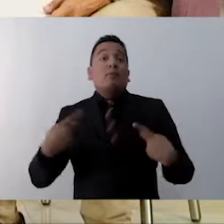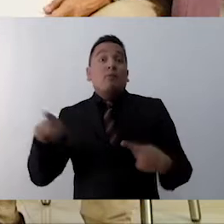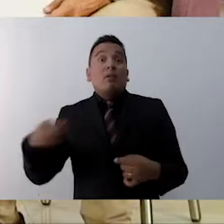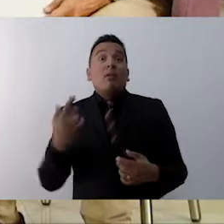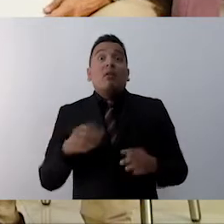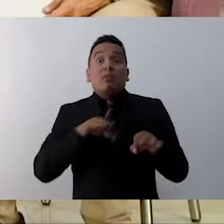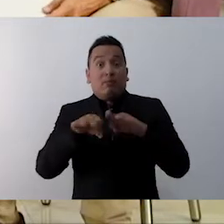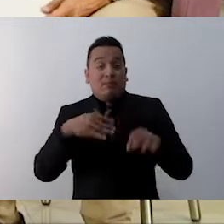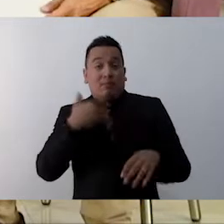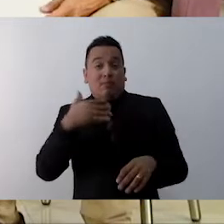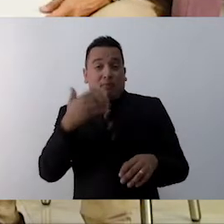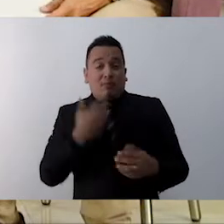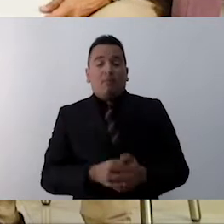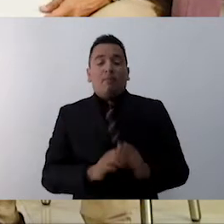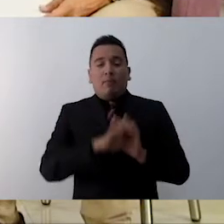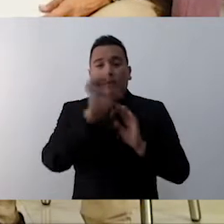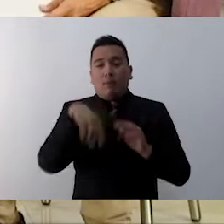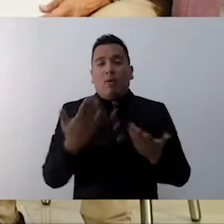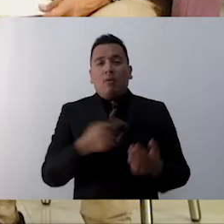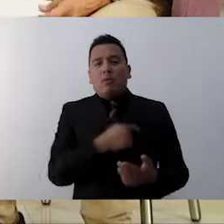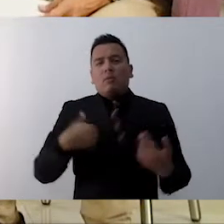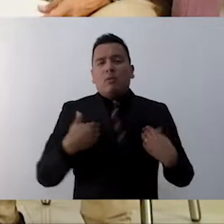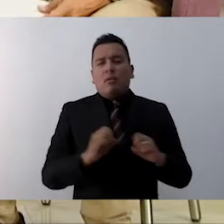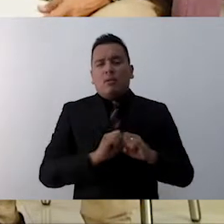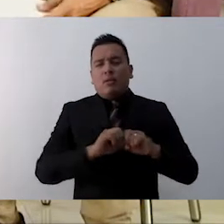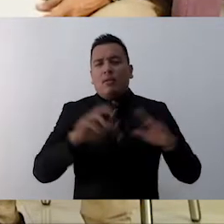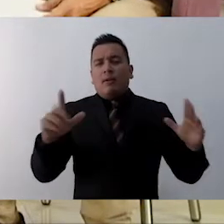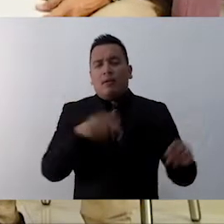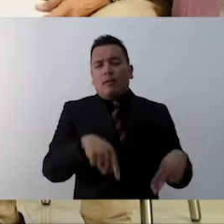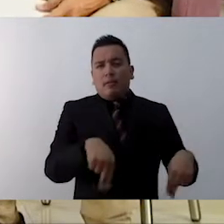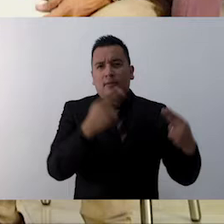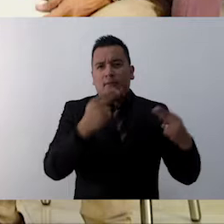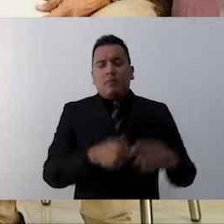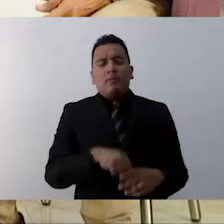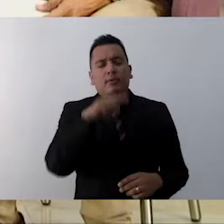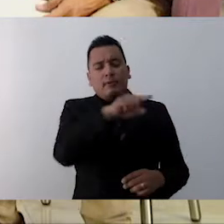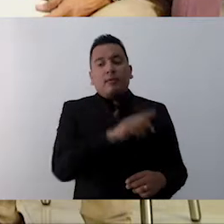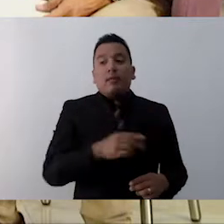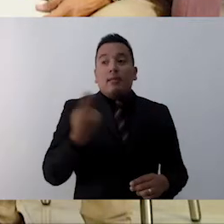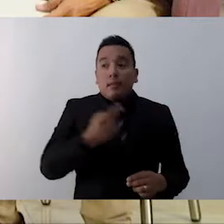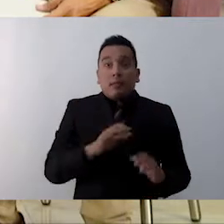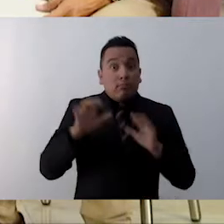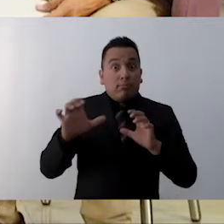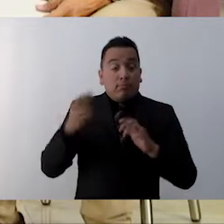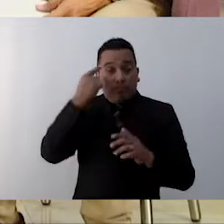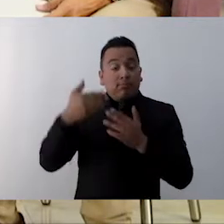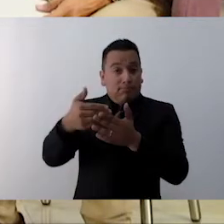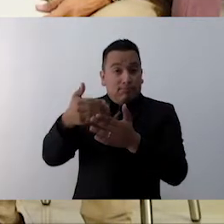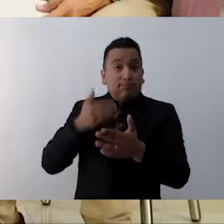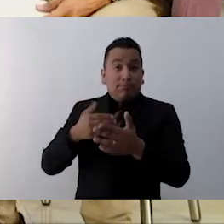corrupción. Es decir, cada vez está más claro que tienen un papel importante en la